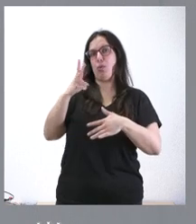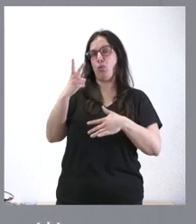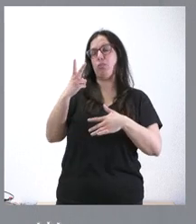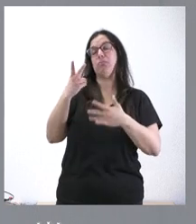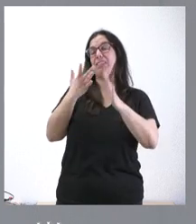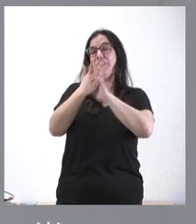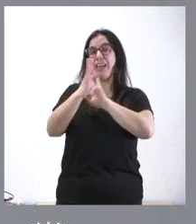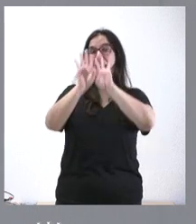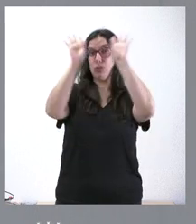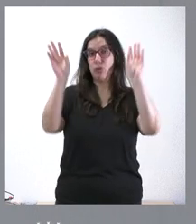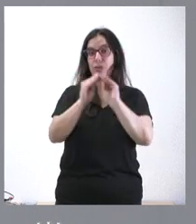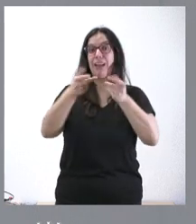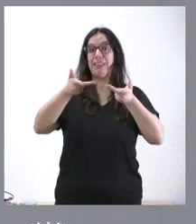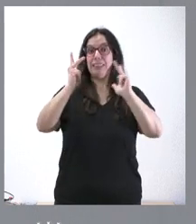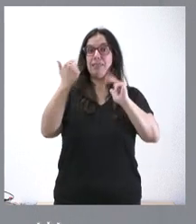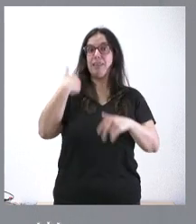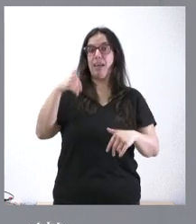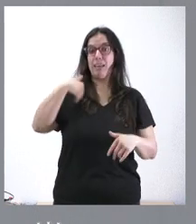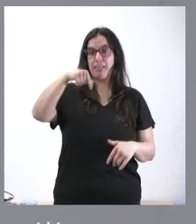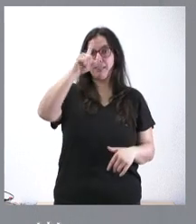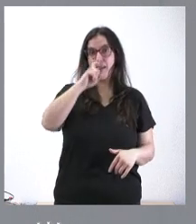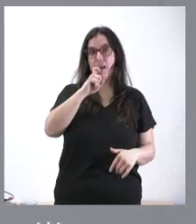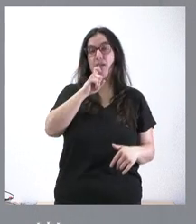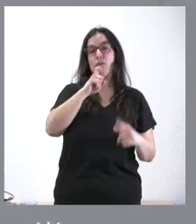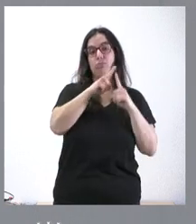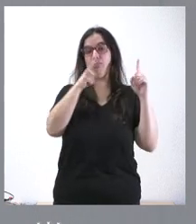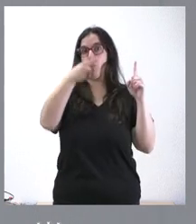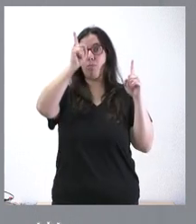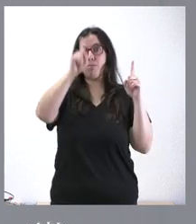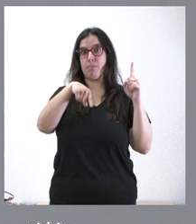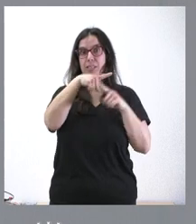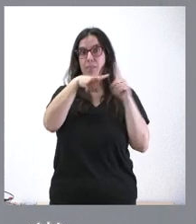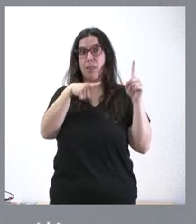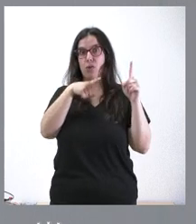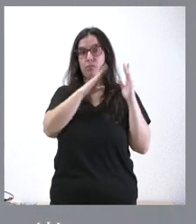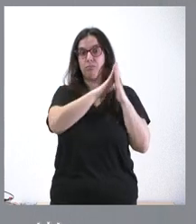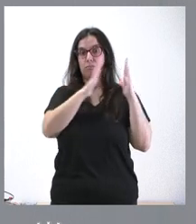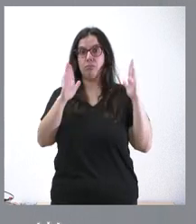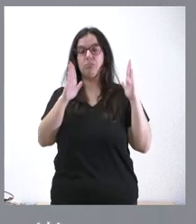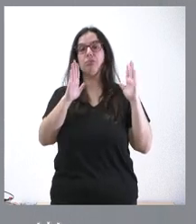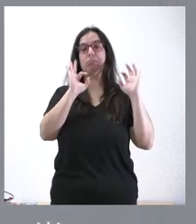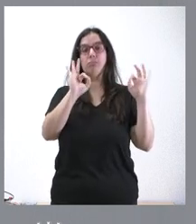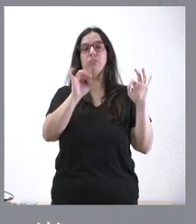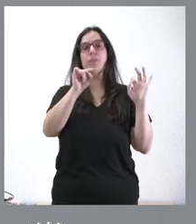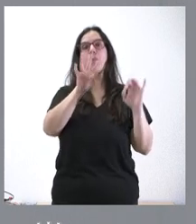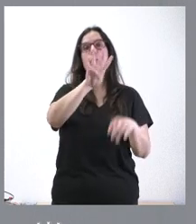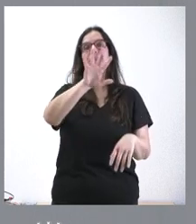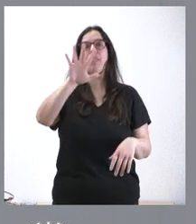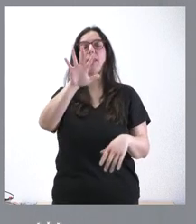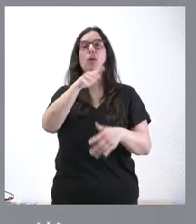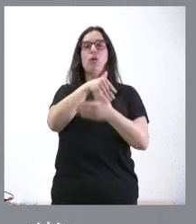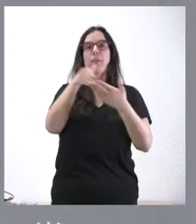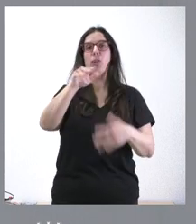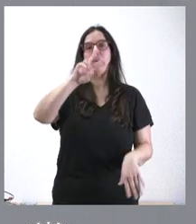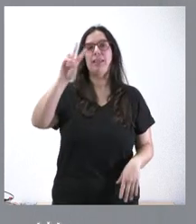autorizados en este primer mes y medio del año 2024 45